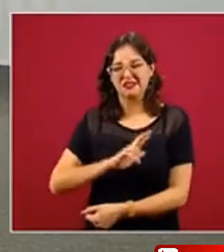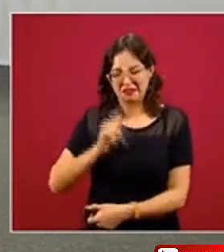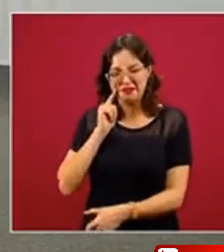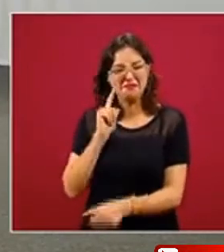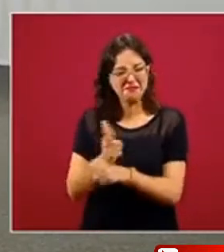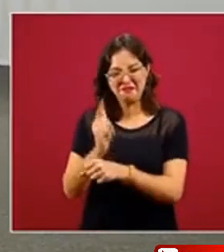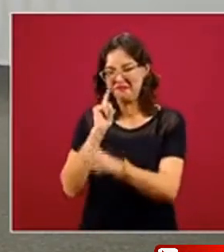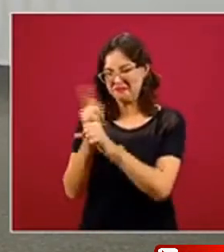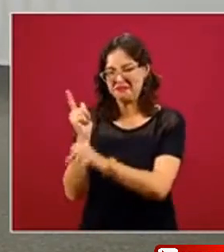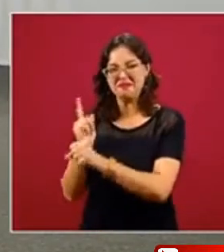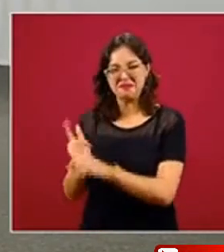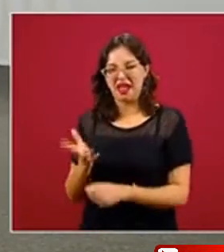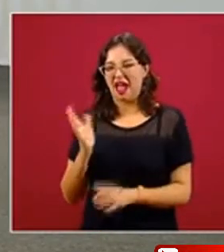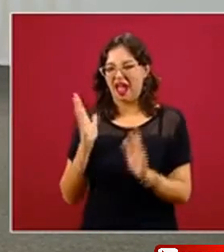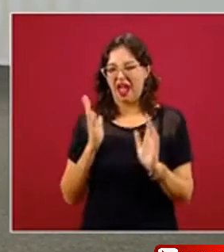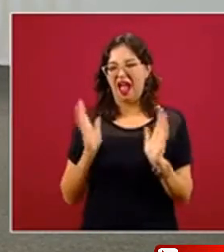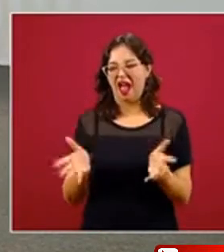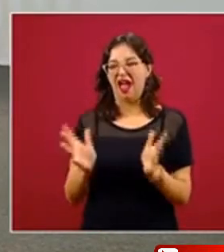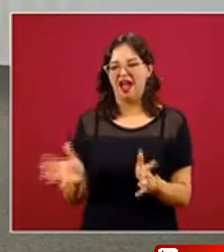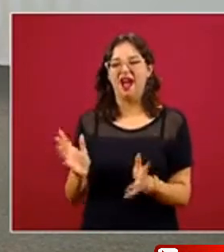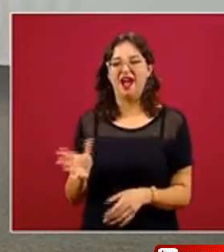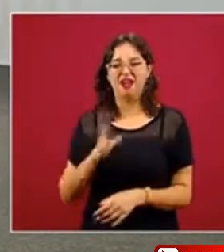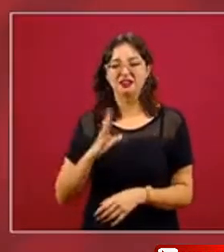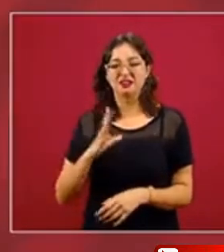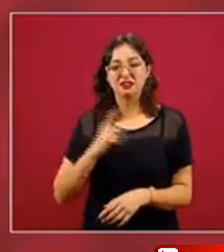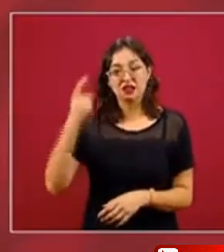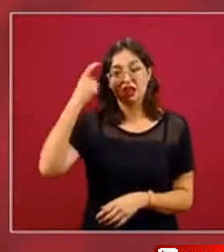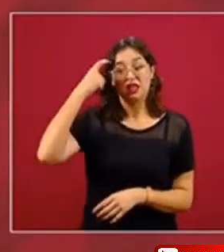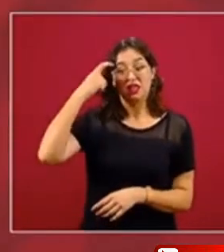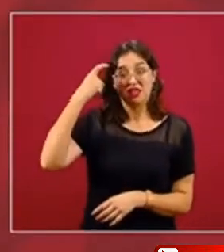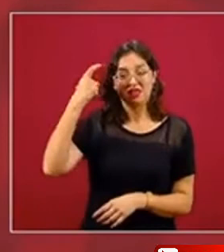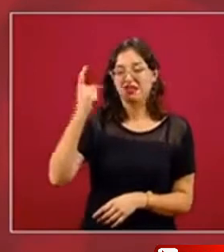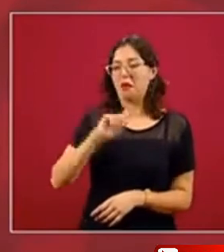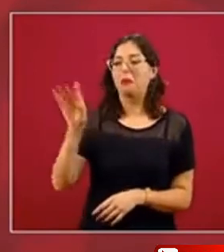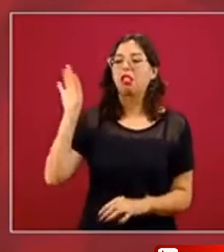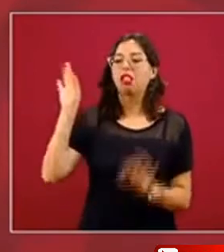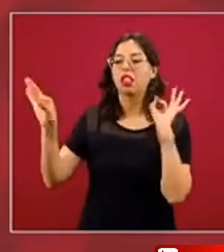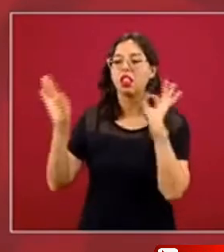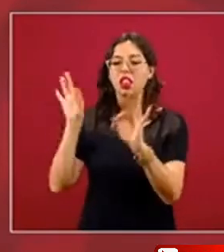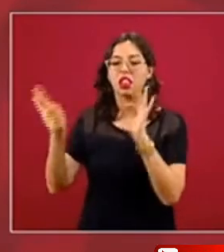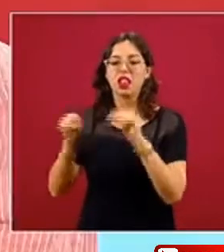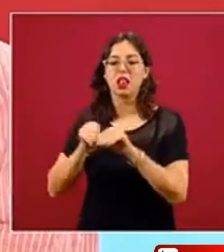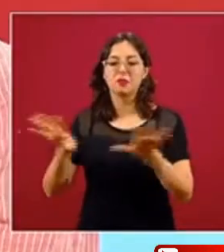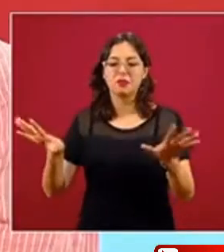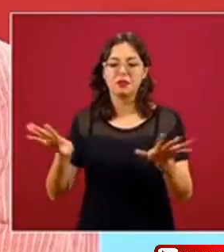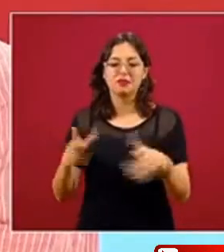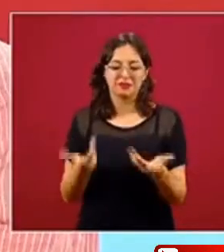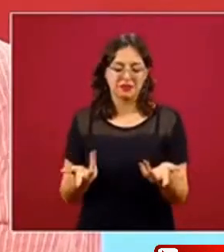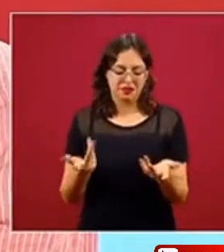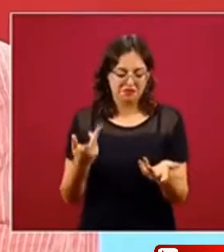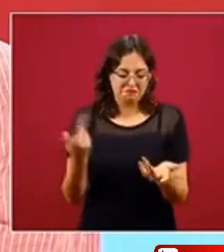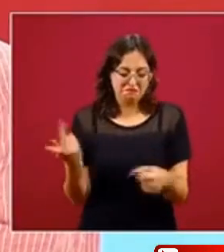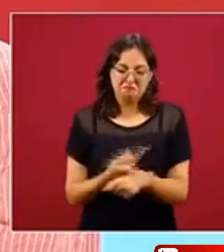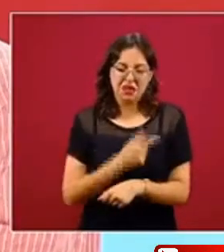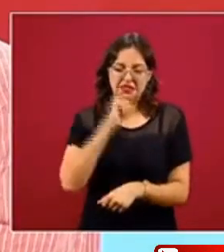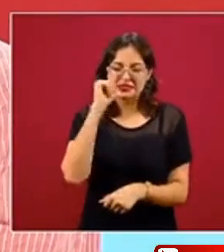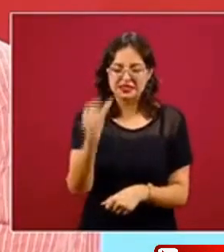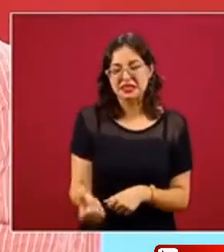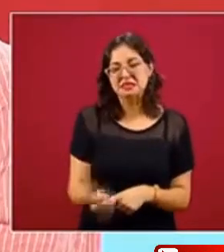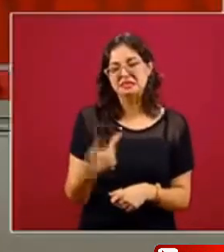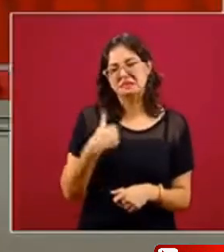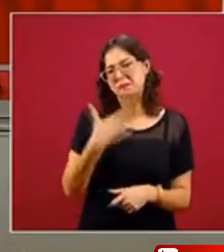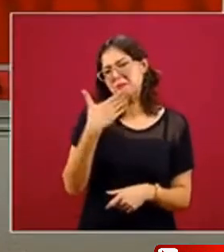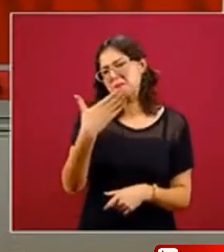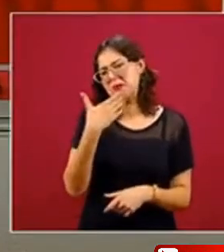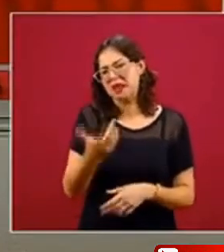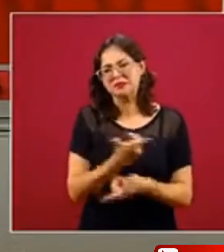ideas. A veces no parecían ser ideas sino consignas. Pero qué bueno que se exprese, no pasa nada. Yo creo que qué bueno que tengamos libertad